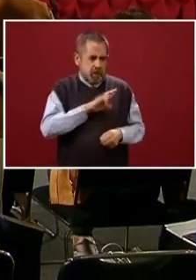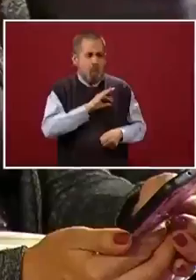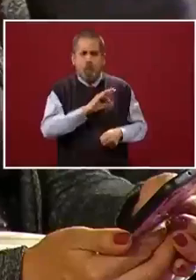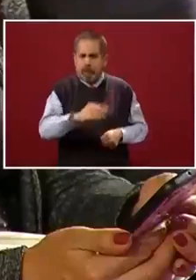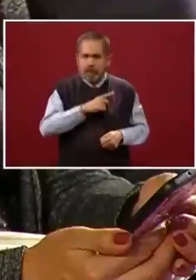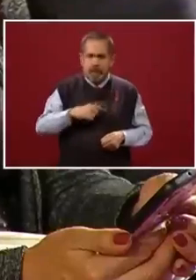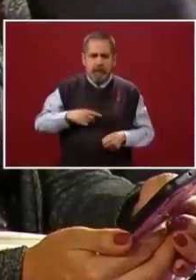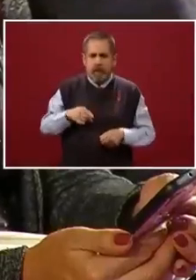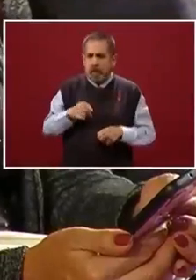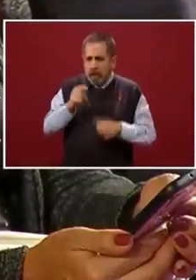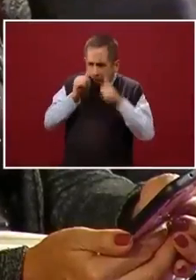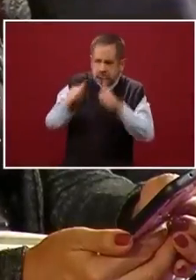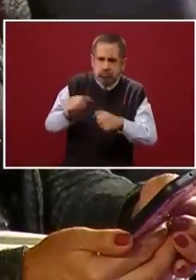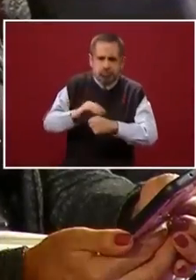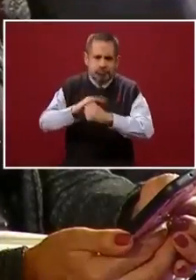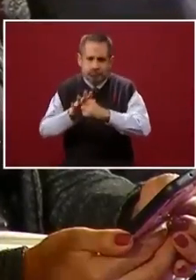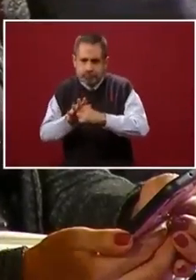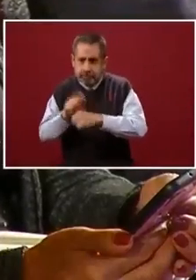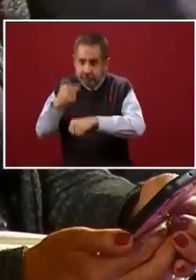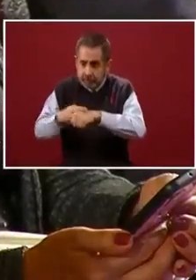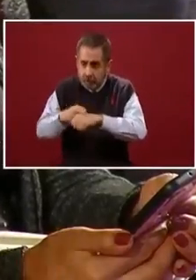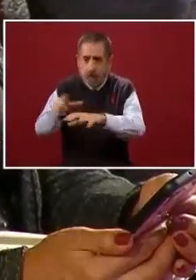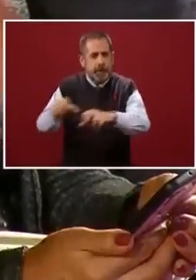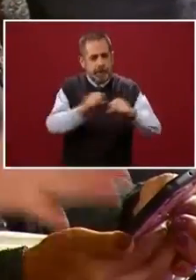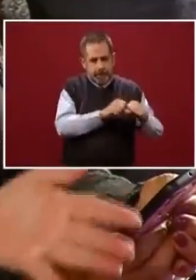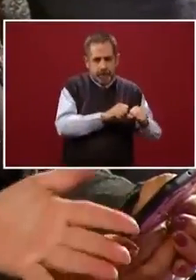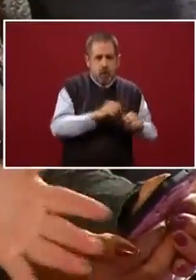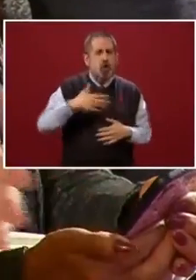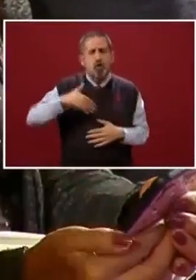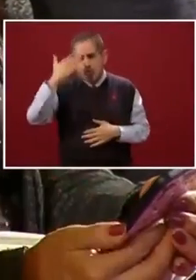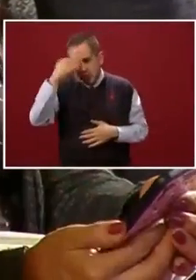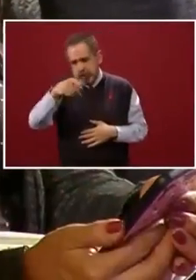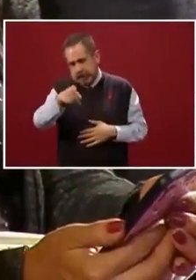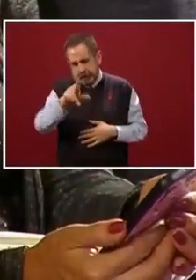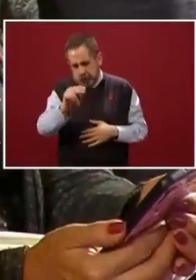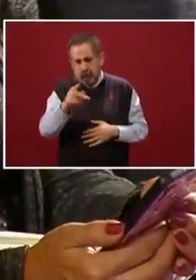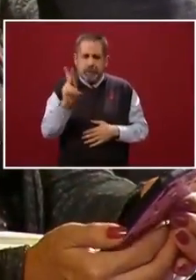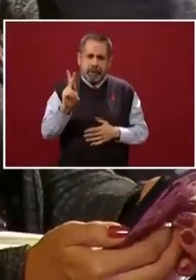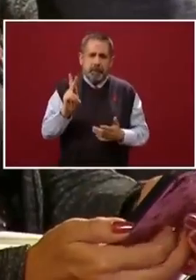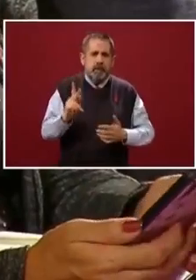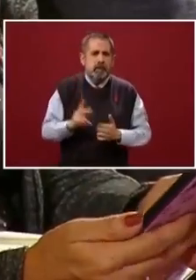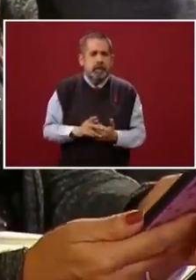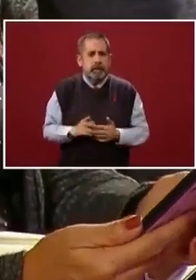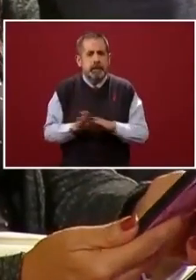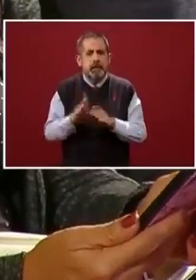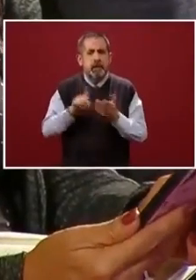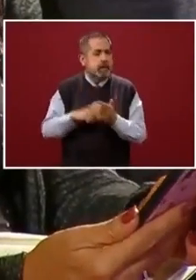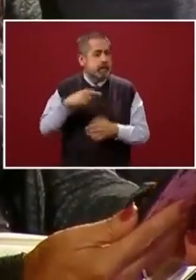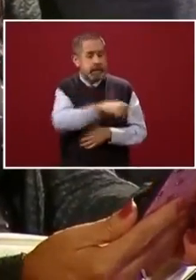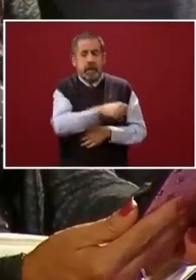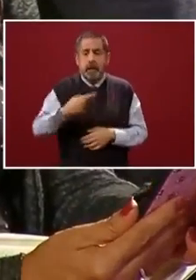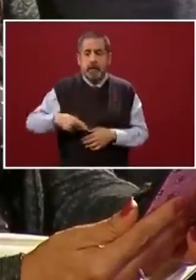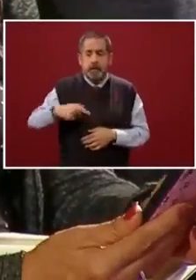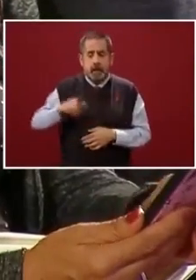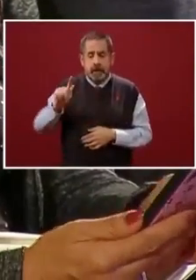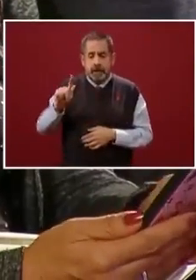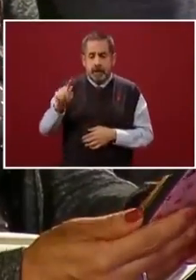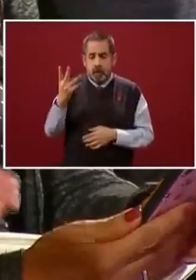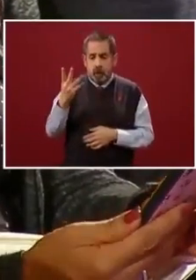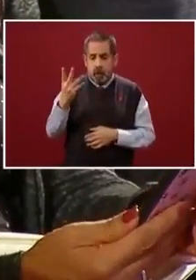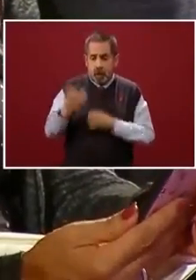la pandemia. Yo sé que ustedes no son parte médico, pero la persona de 74 años